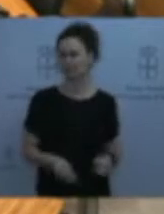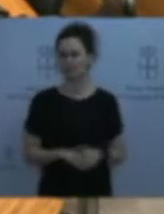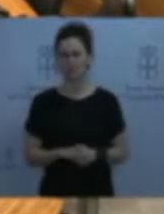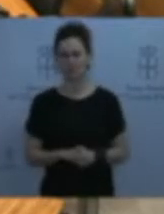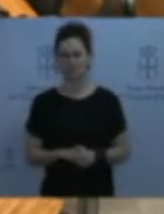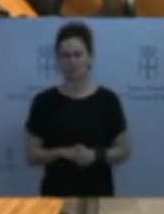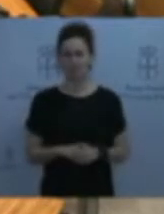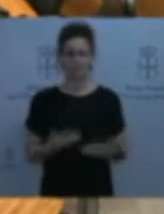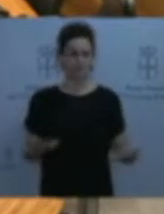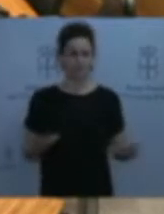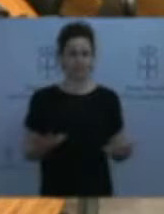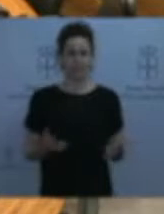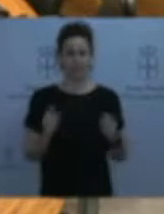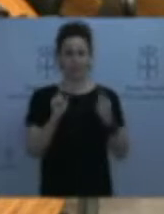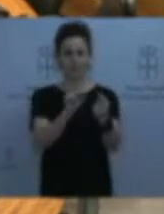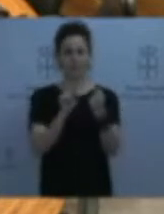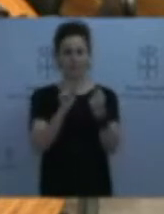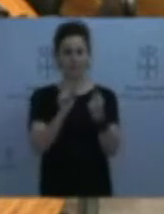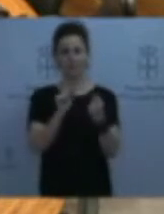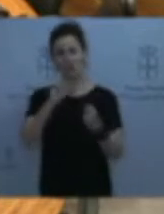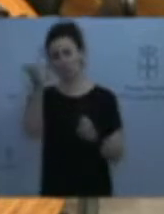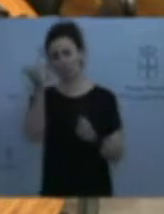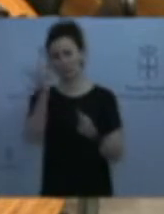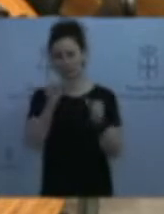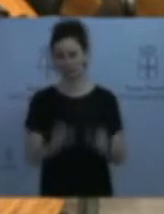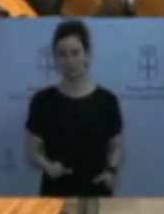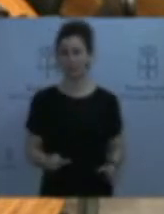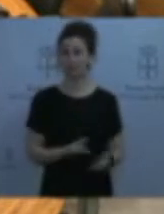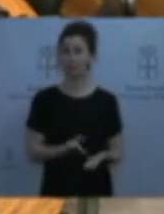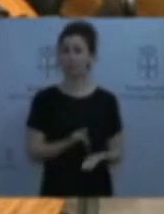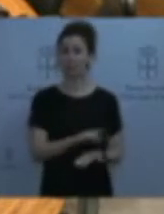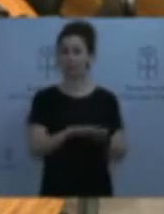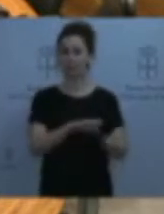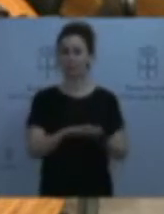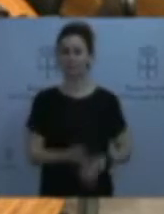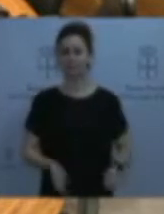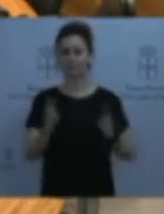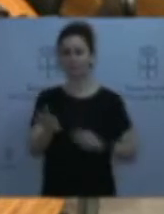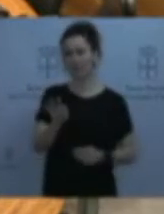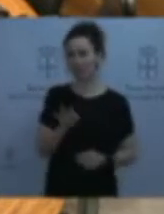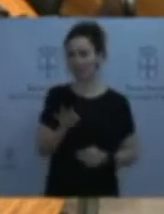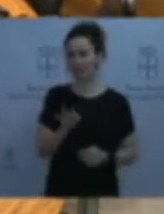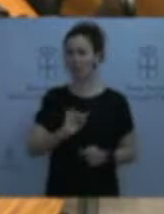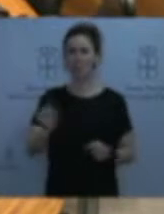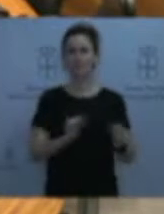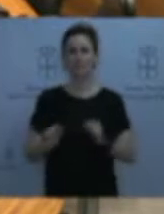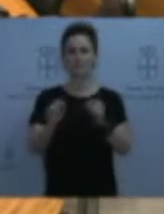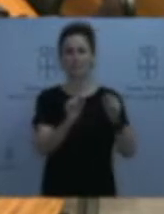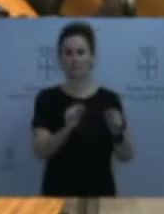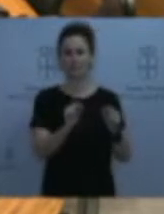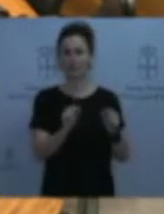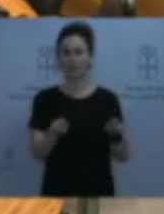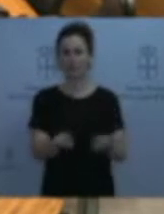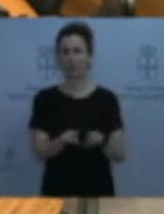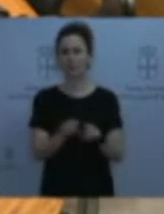que permite el discutirla en otros términos, ¿no? Cuando se habla de libertad de elección no es un debate que se tenga que tener simplemente en